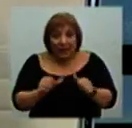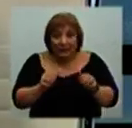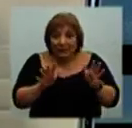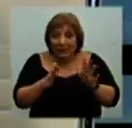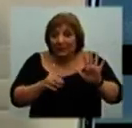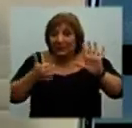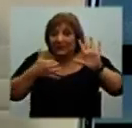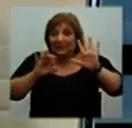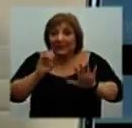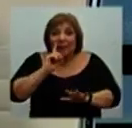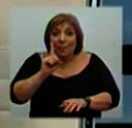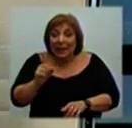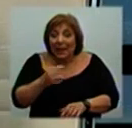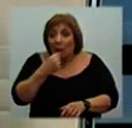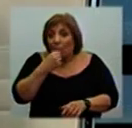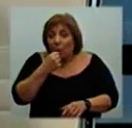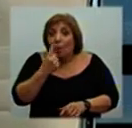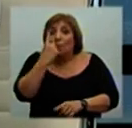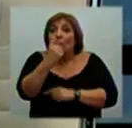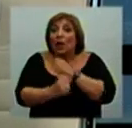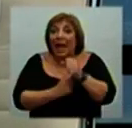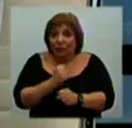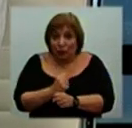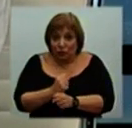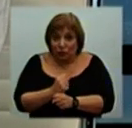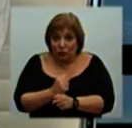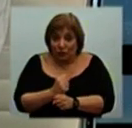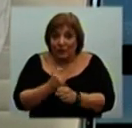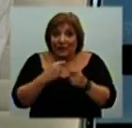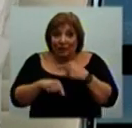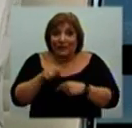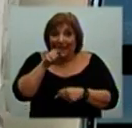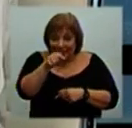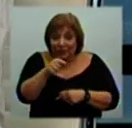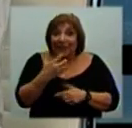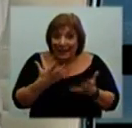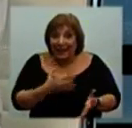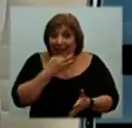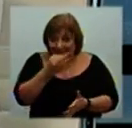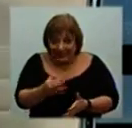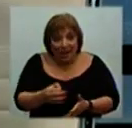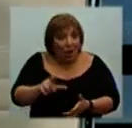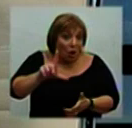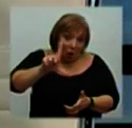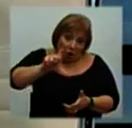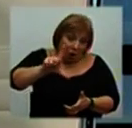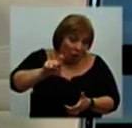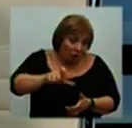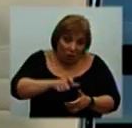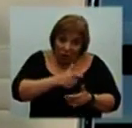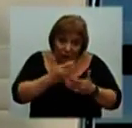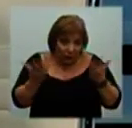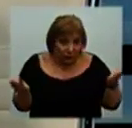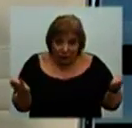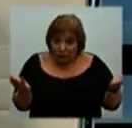60.000 espirometrías al año y eso está diciendo que bueno que hay obviamente una